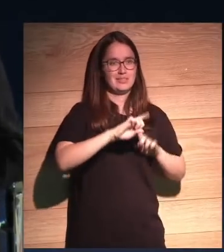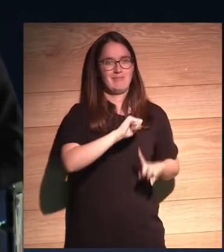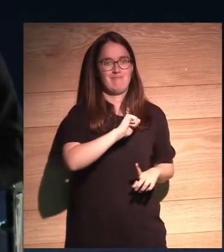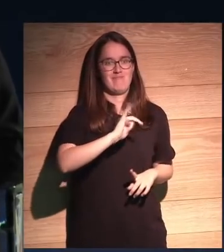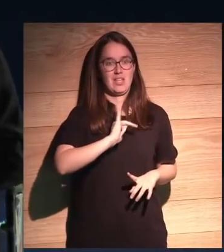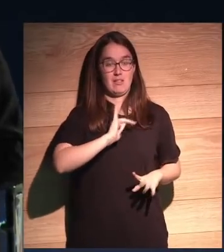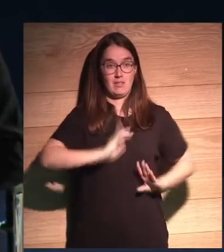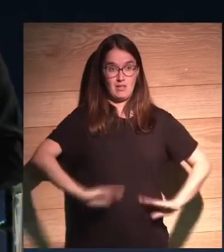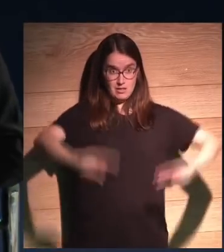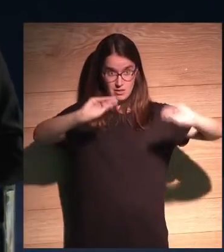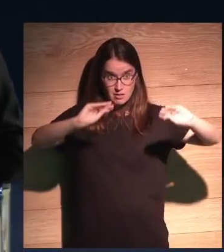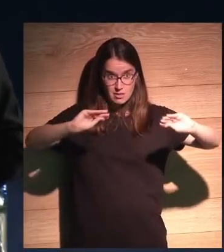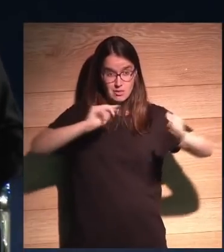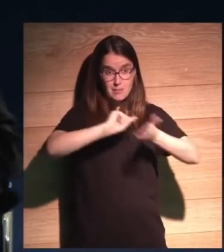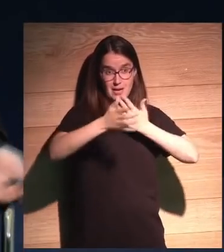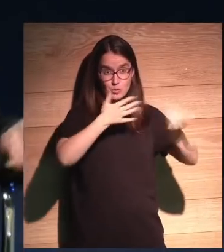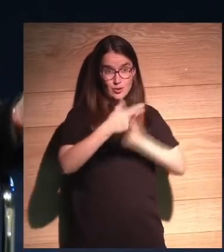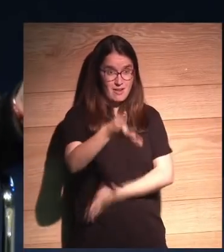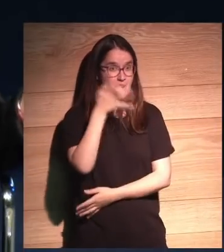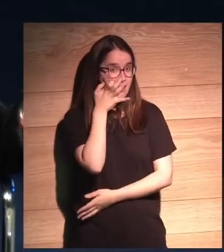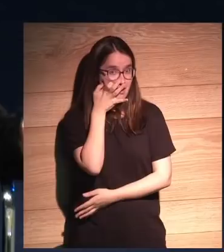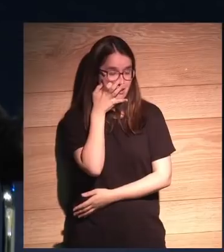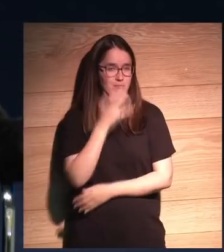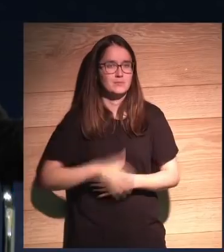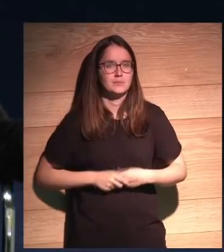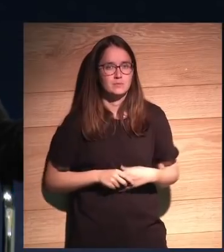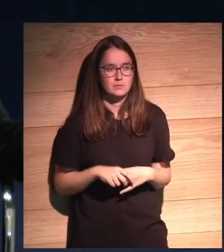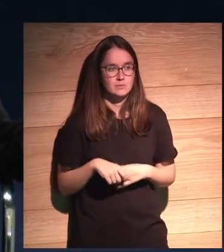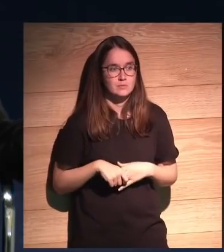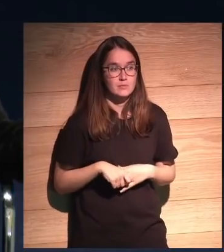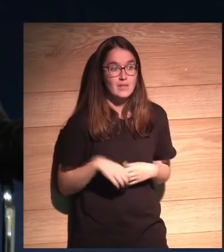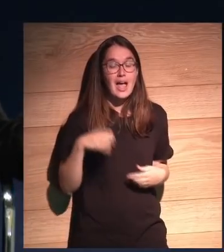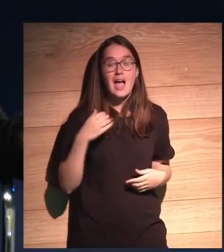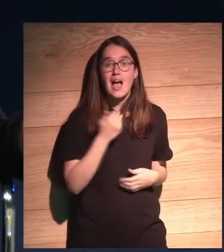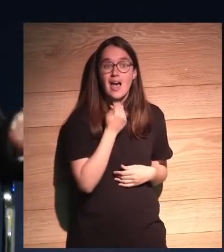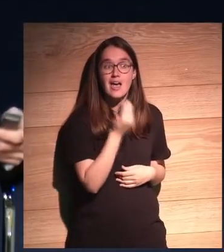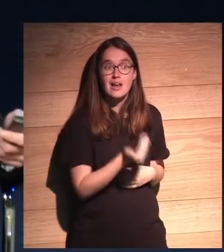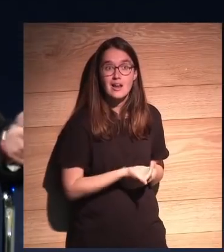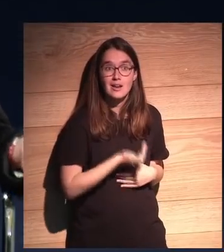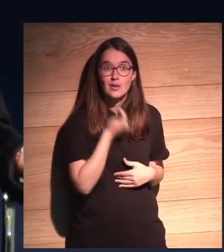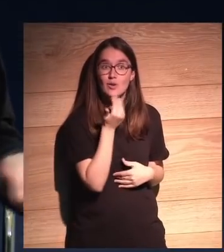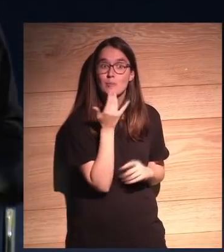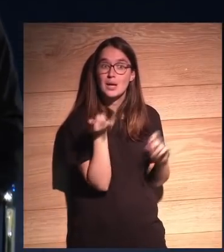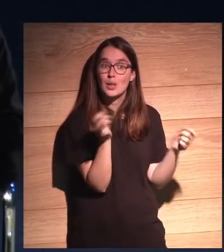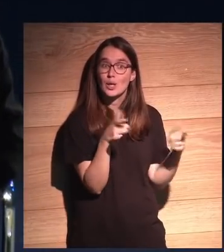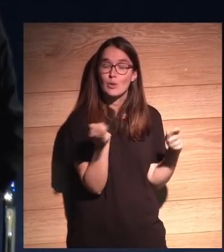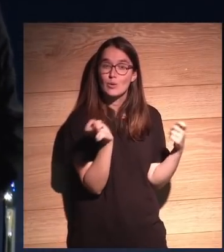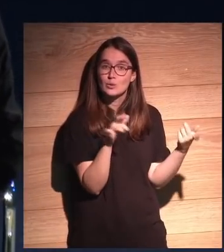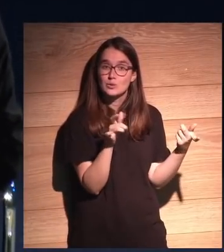que fue su autora original, ¿no? Algo